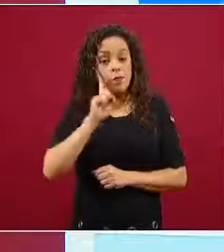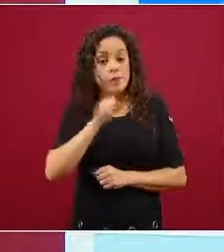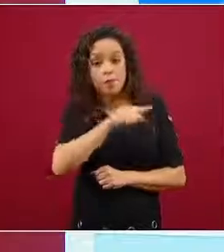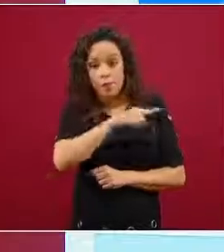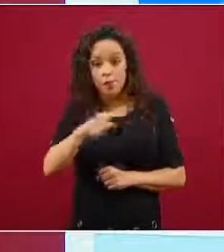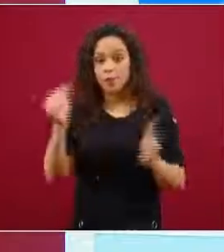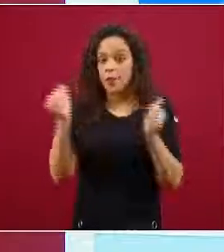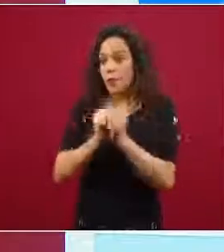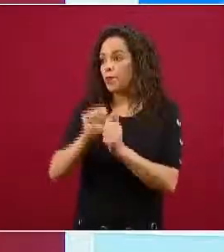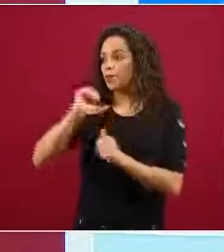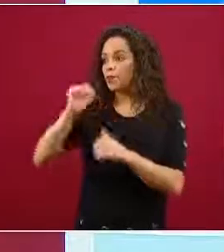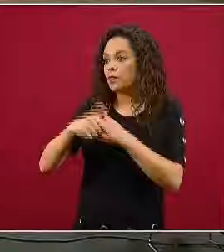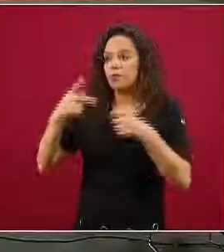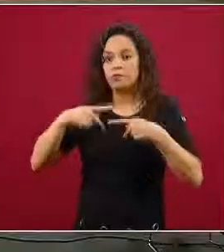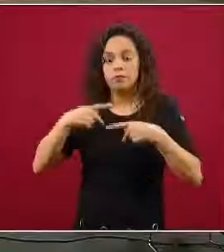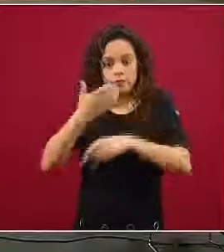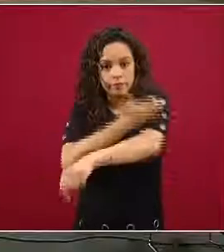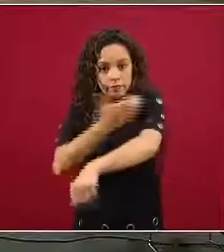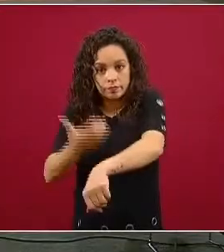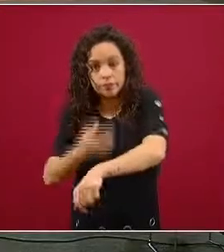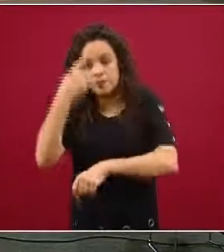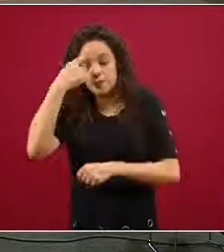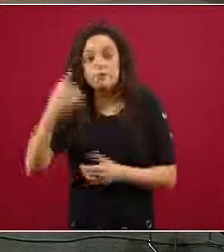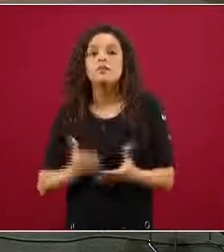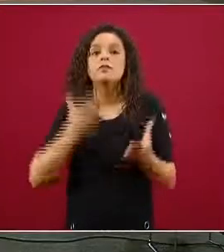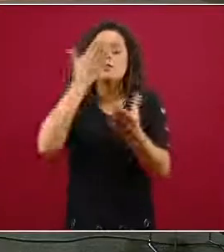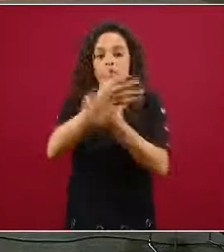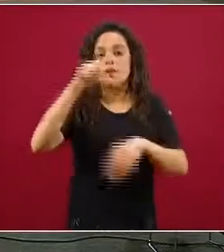atención. La siguiente, por favor.